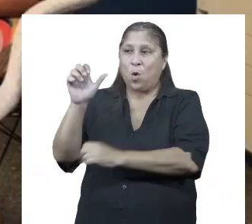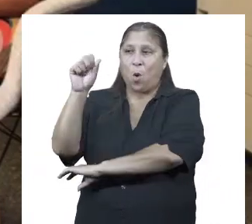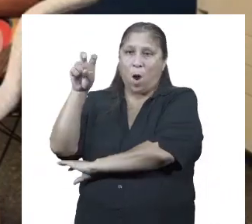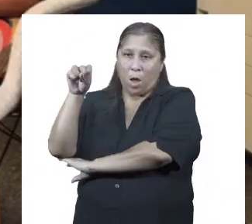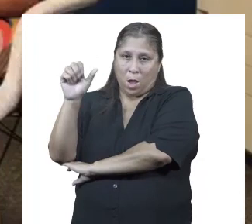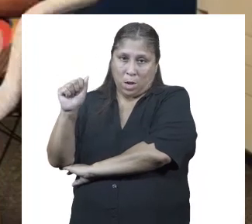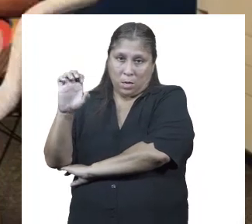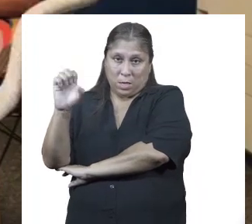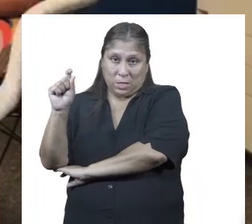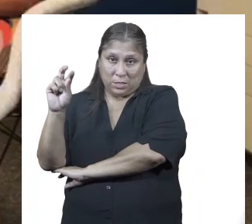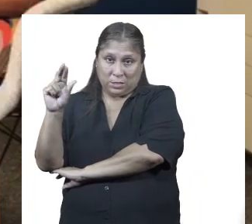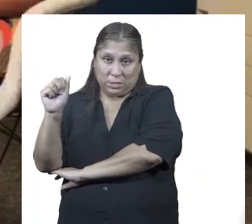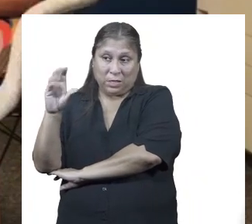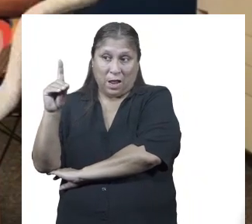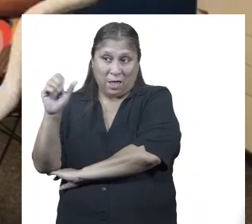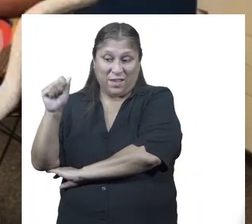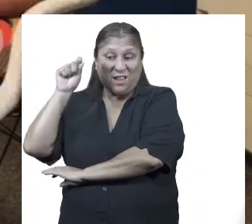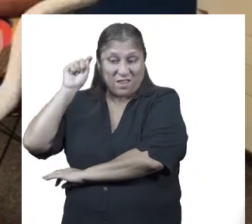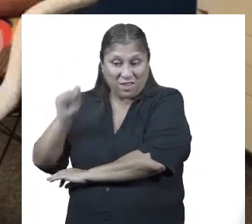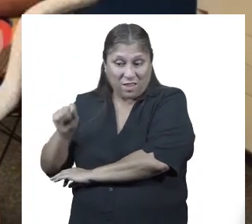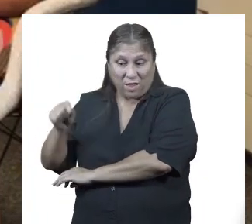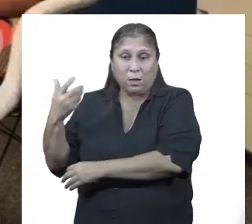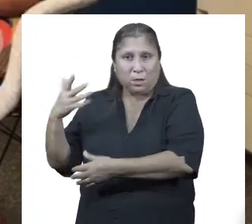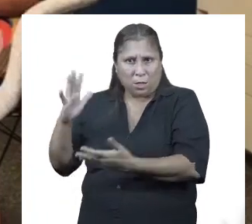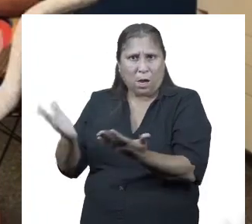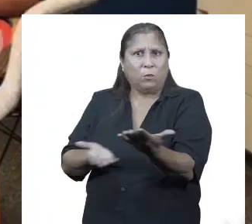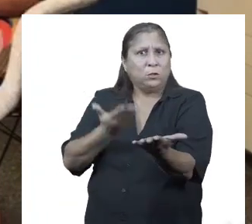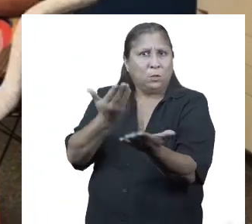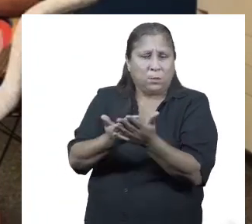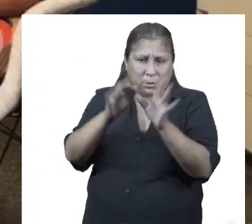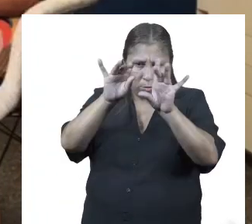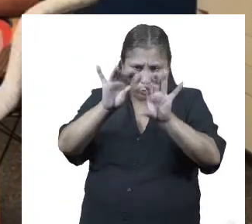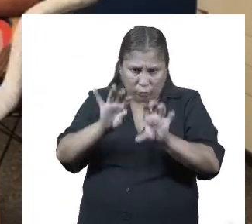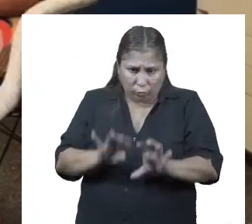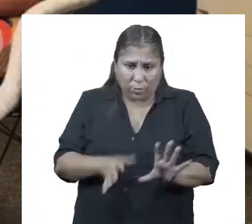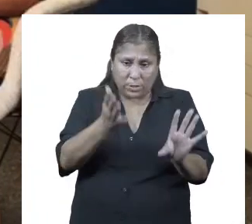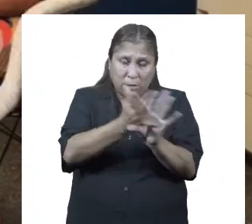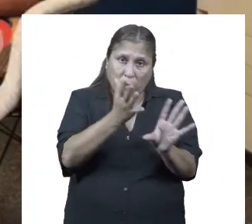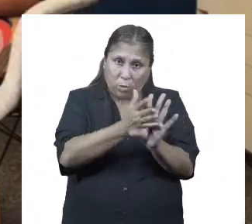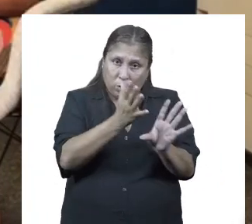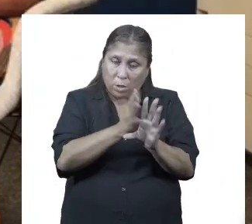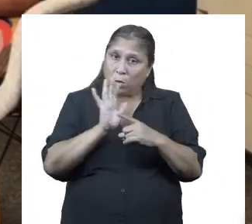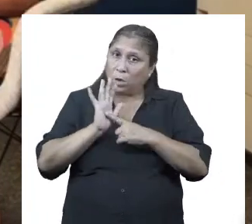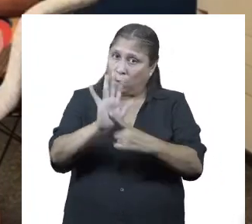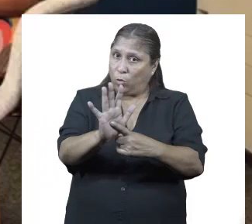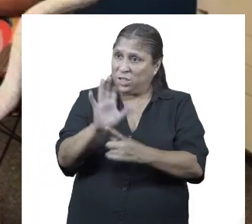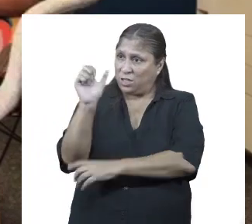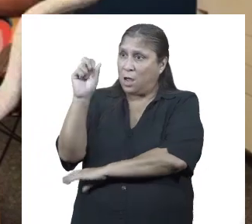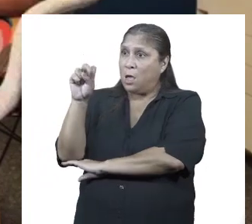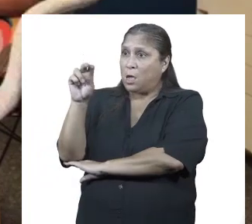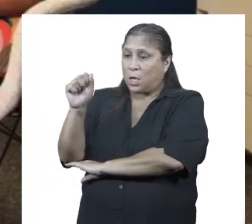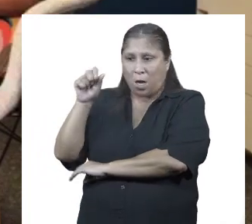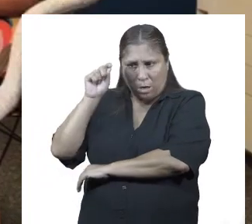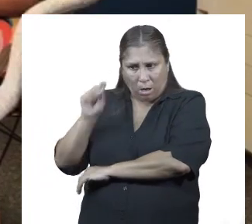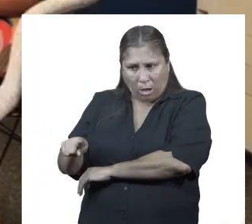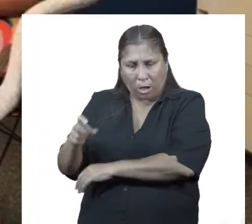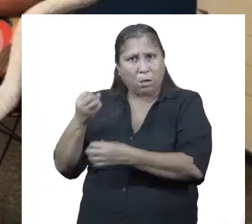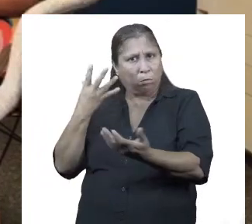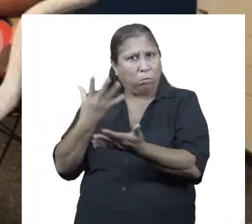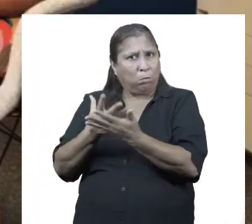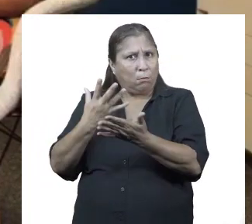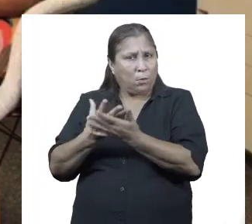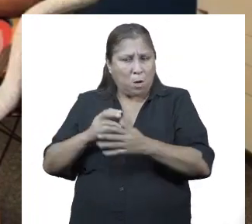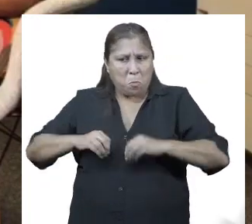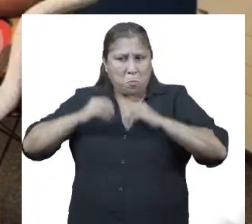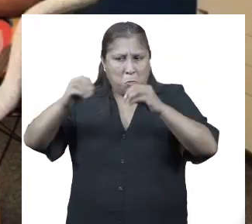caso de Ana Estrada. Y Ana Estrada, ya hemos presentado además un informe psicológico que da cuenta que Ana está en una situación